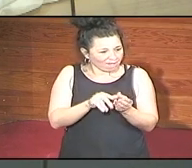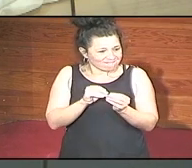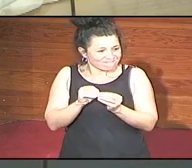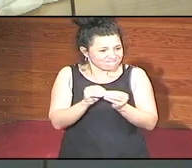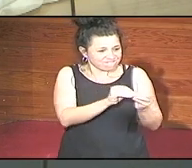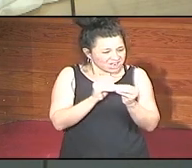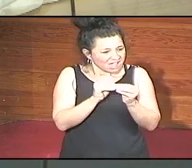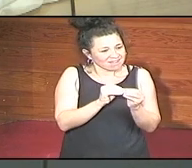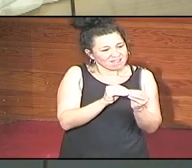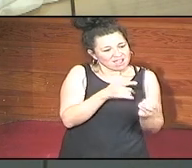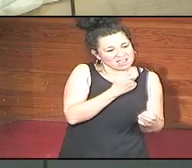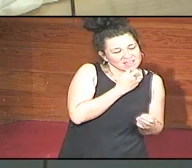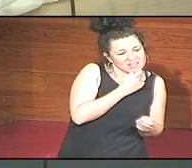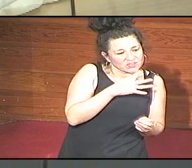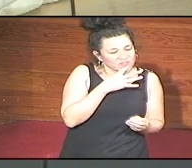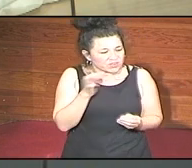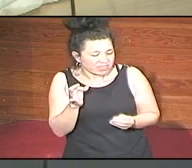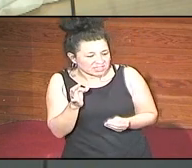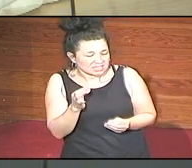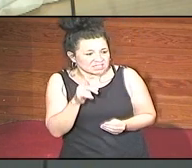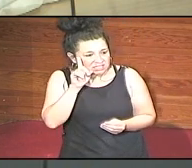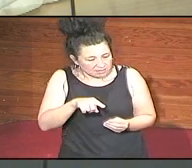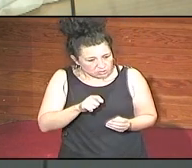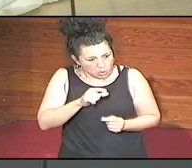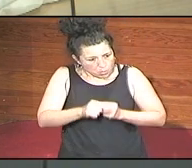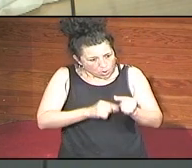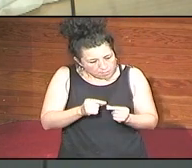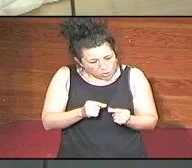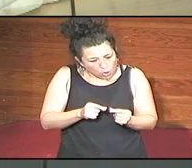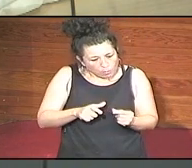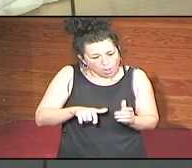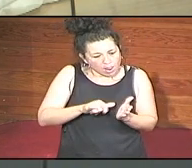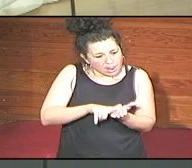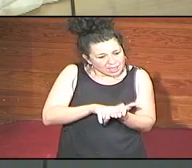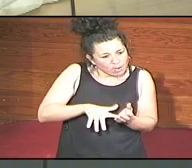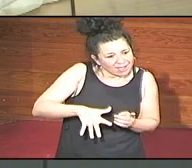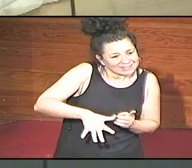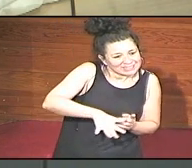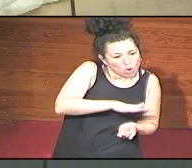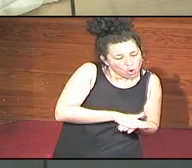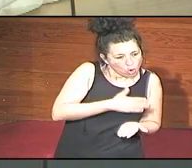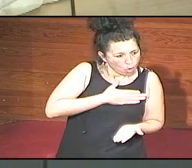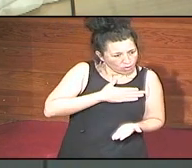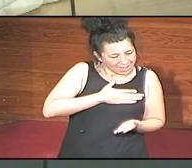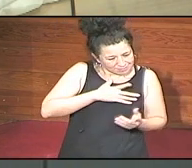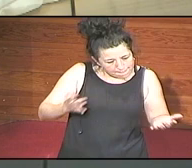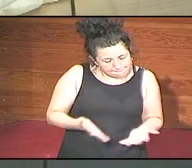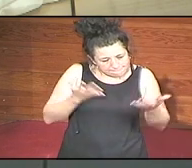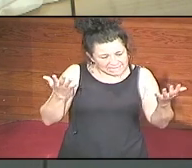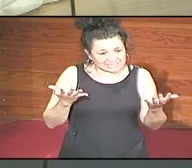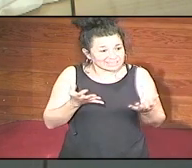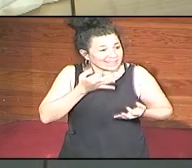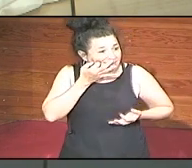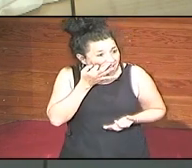y cada vez se intenta potenciar más alguna lengua local luego la realidad en el terreno muchas veces